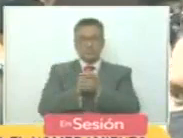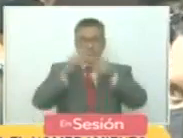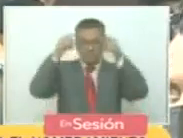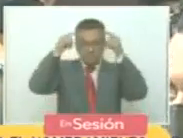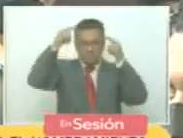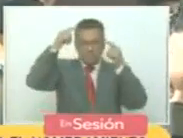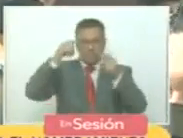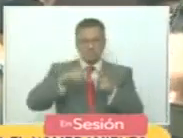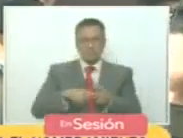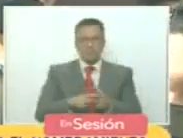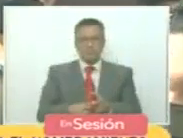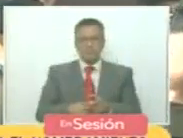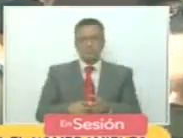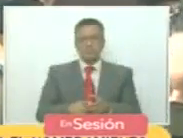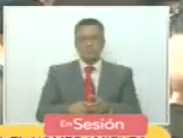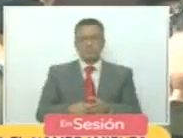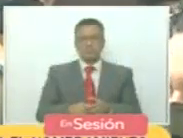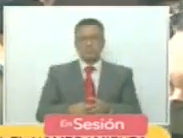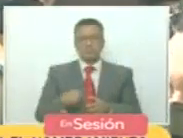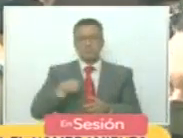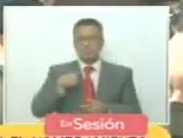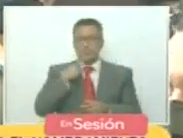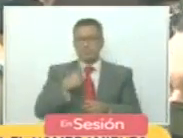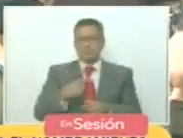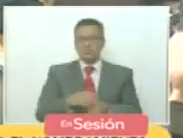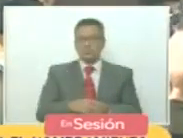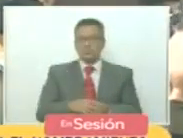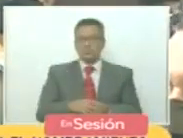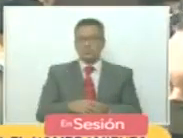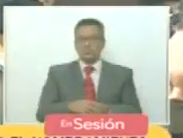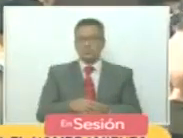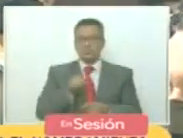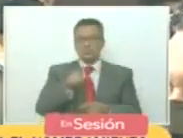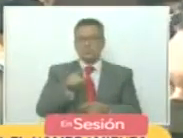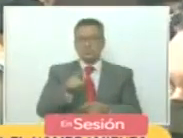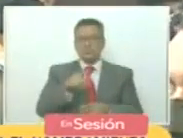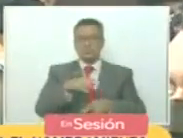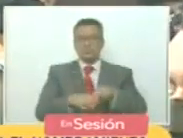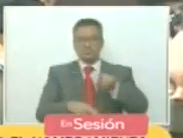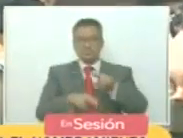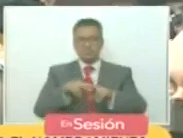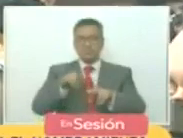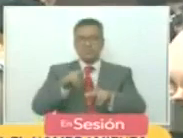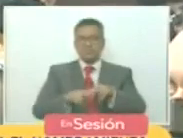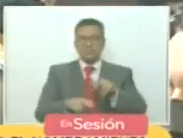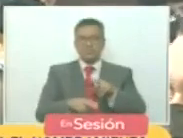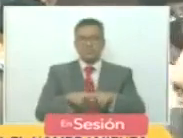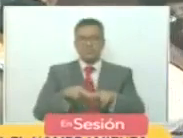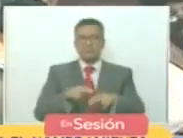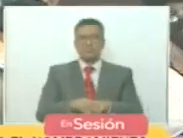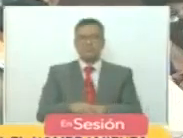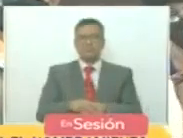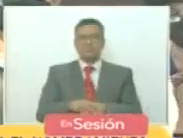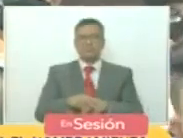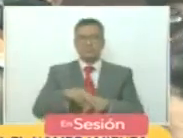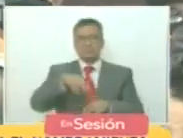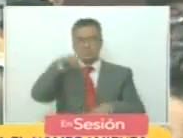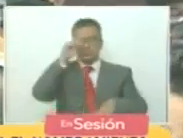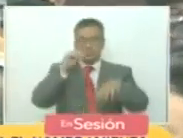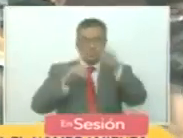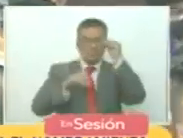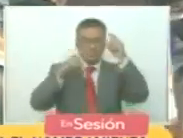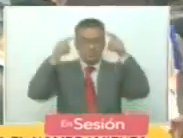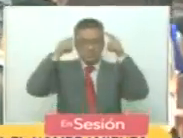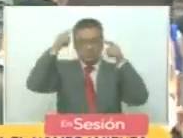Chávez Frías. Es decir, que ahí se fue forjando en la enseñanza del